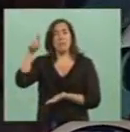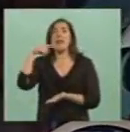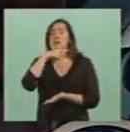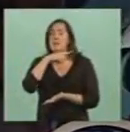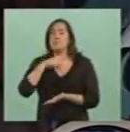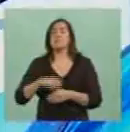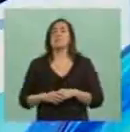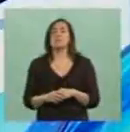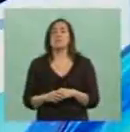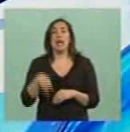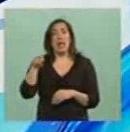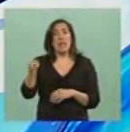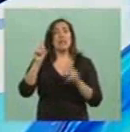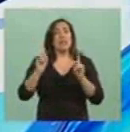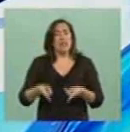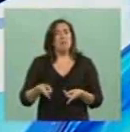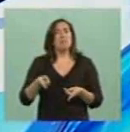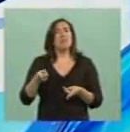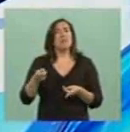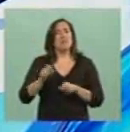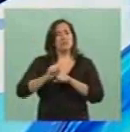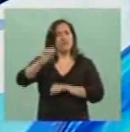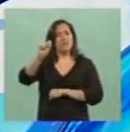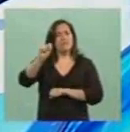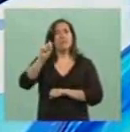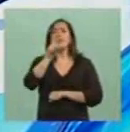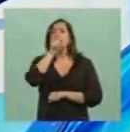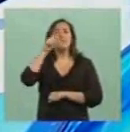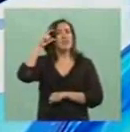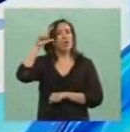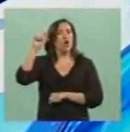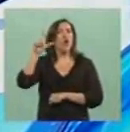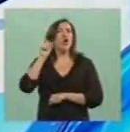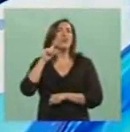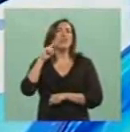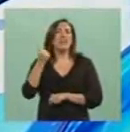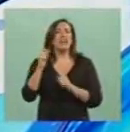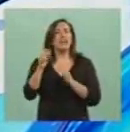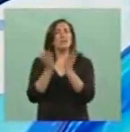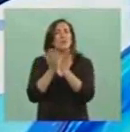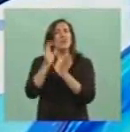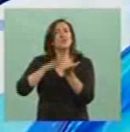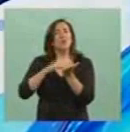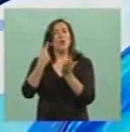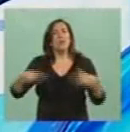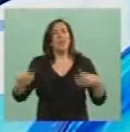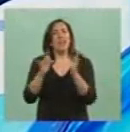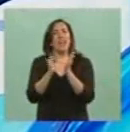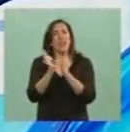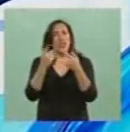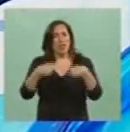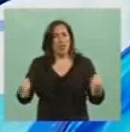además recibido en teología y lengua romance, mire usted este